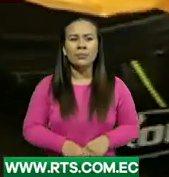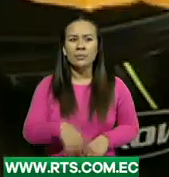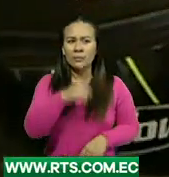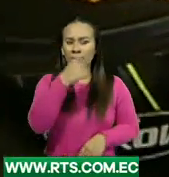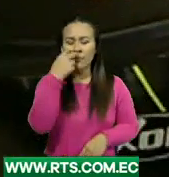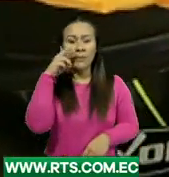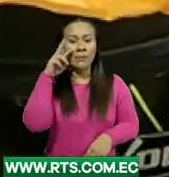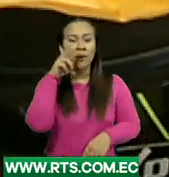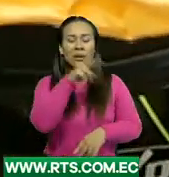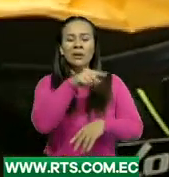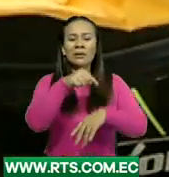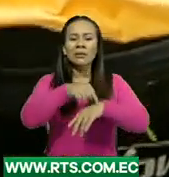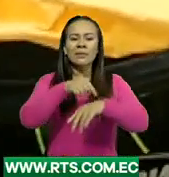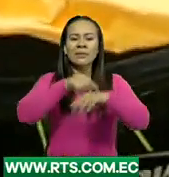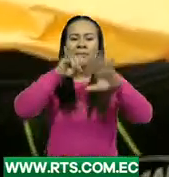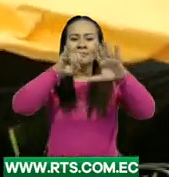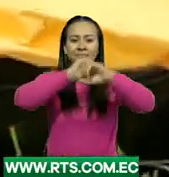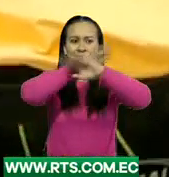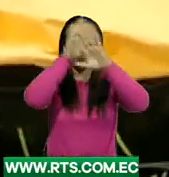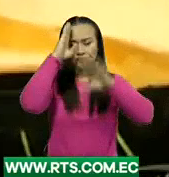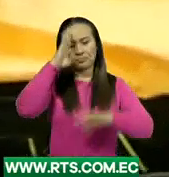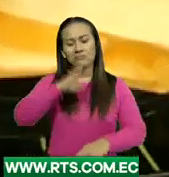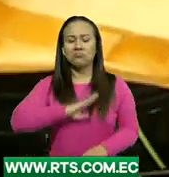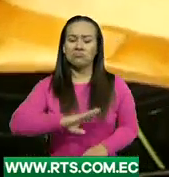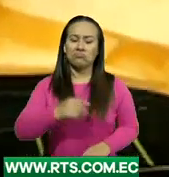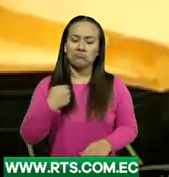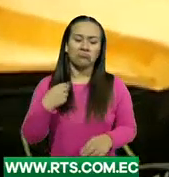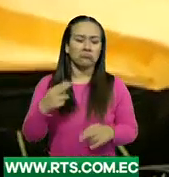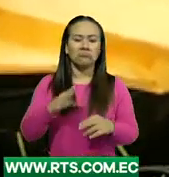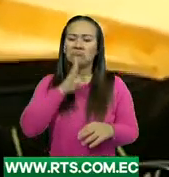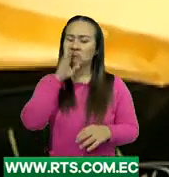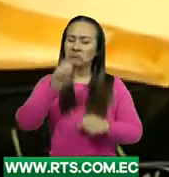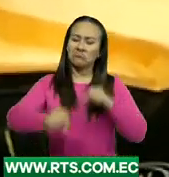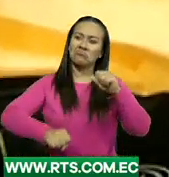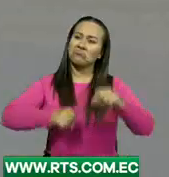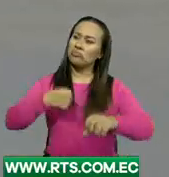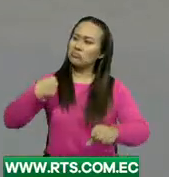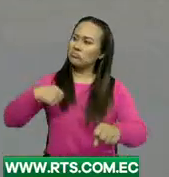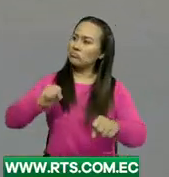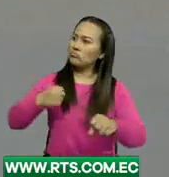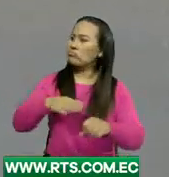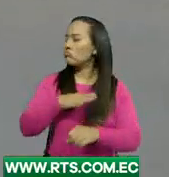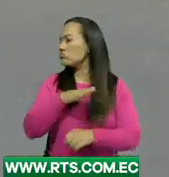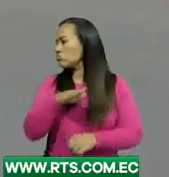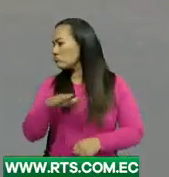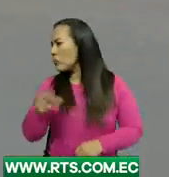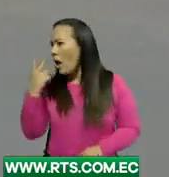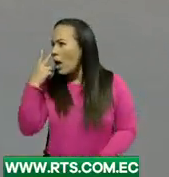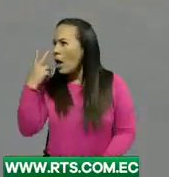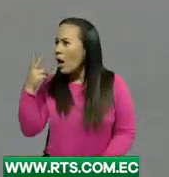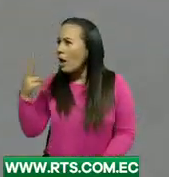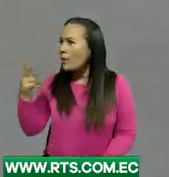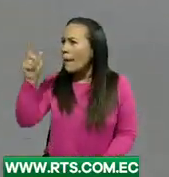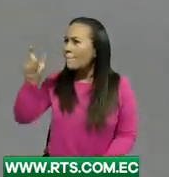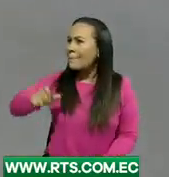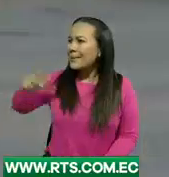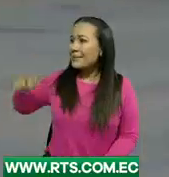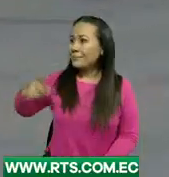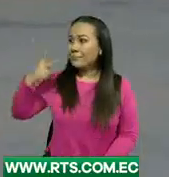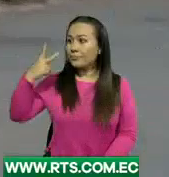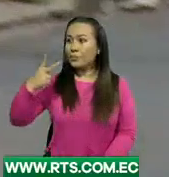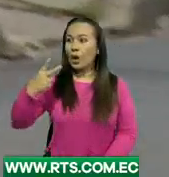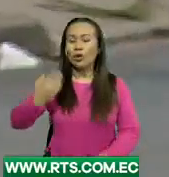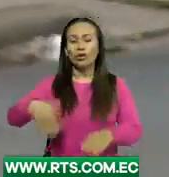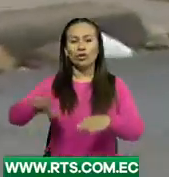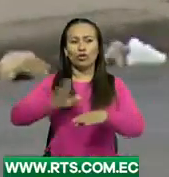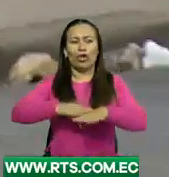Alrededor de las 6 de la mañana, el uniformado cumplía con su ronda de rutina. De pronto se da cuenta de la presencia de dos personas sobre